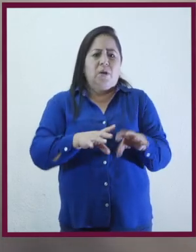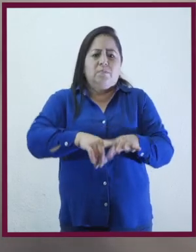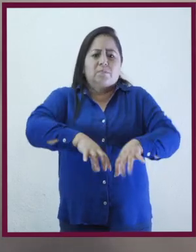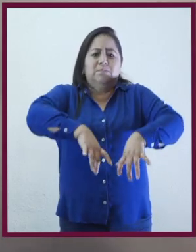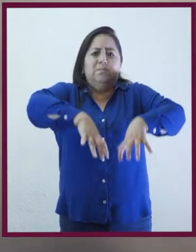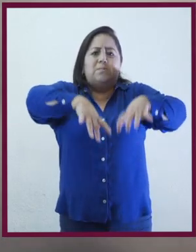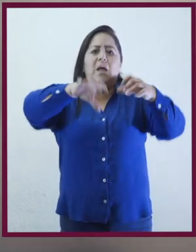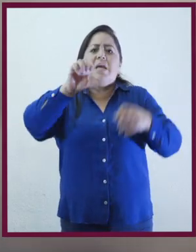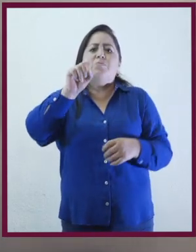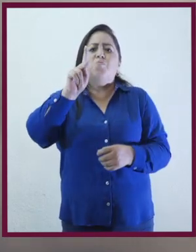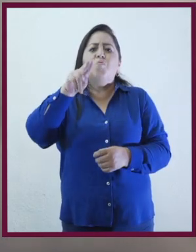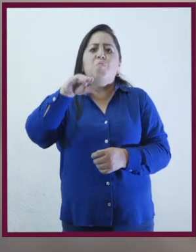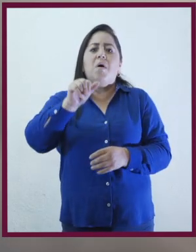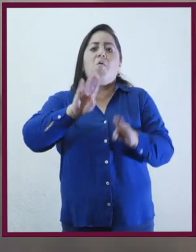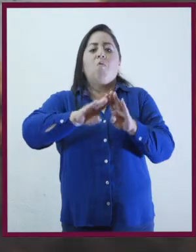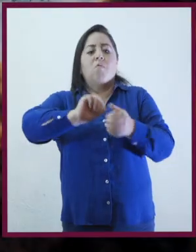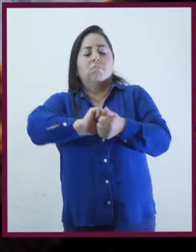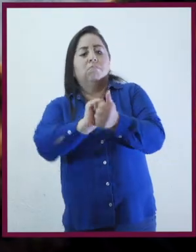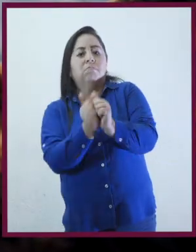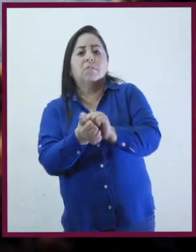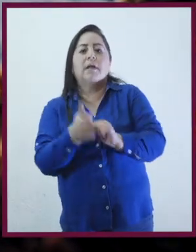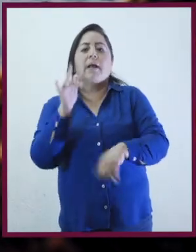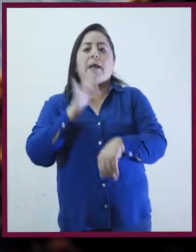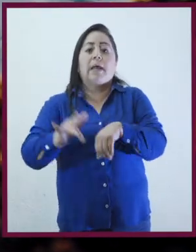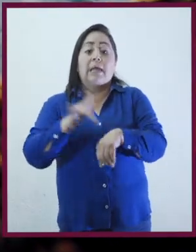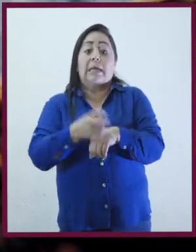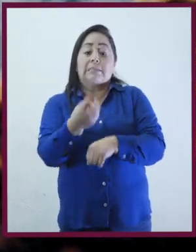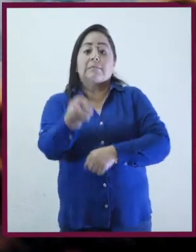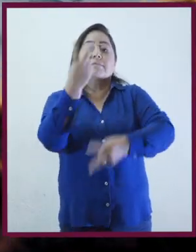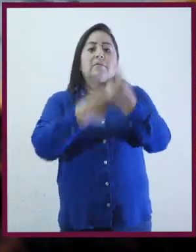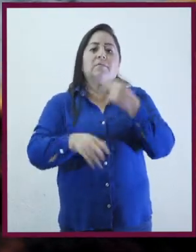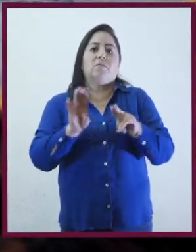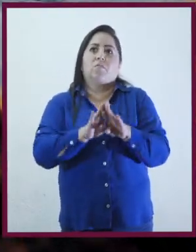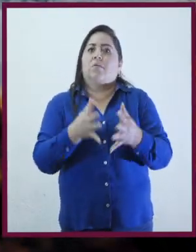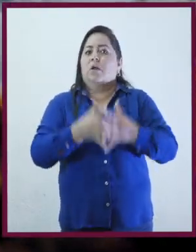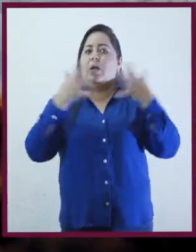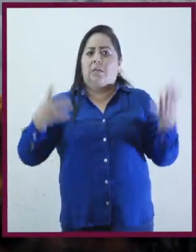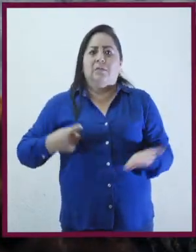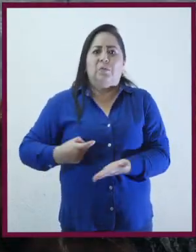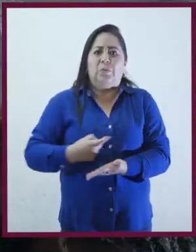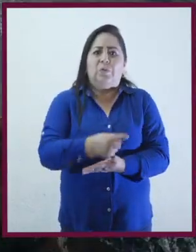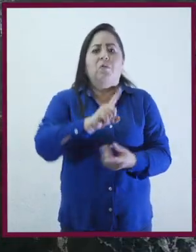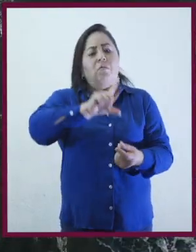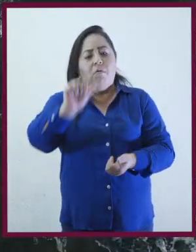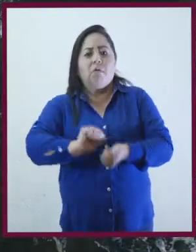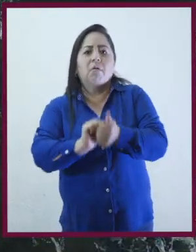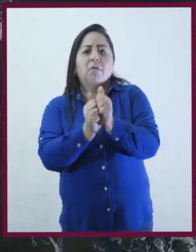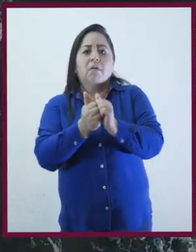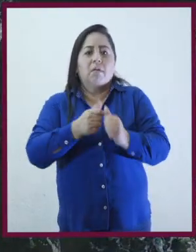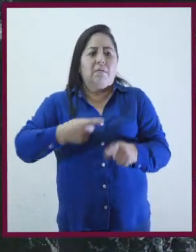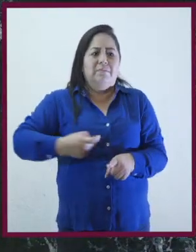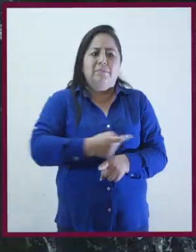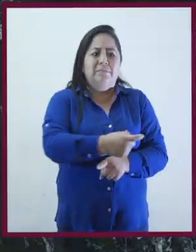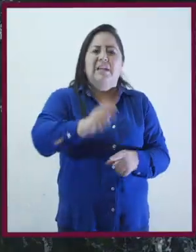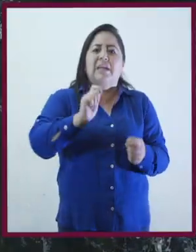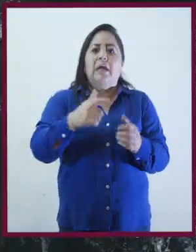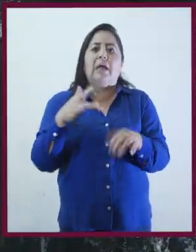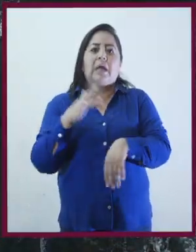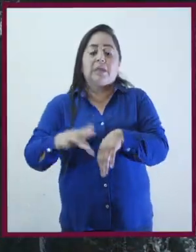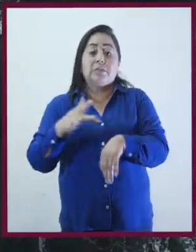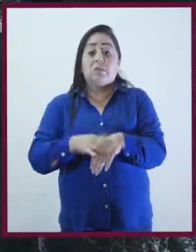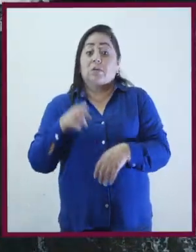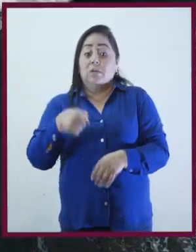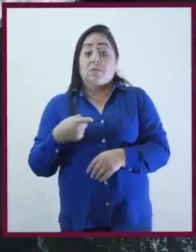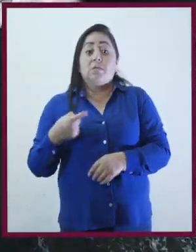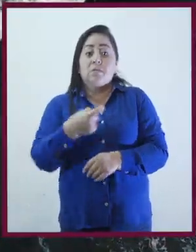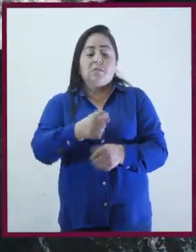espuma se coaguló como un queso. Ahí nació una gran cantidad de gusanos que comenzaron a nadar en el queso. Los gusanos